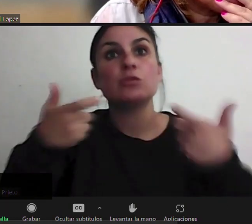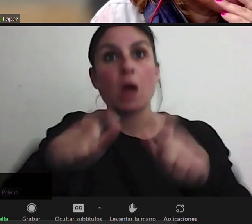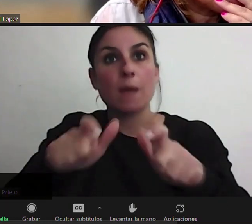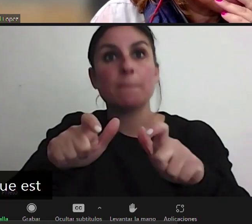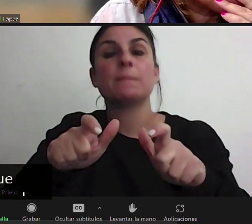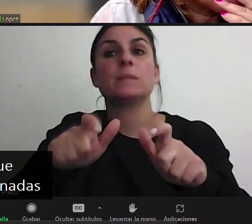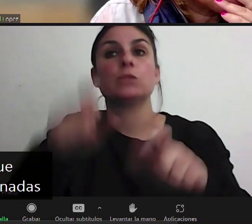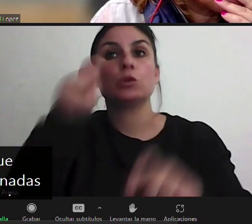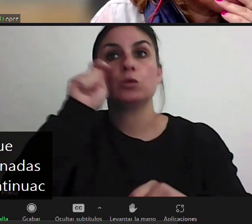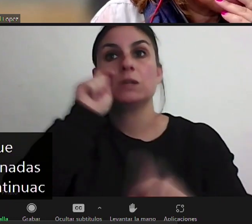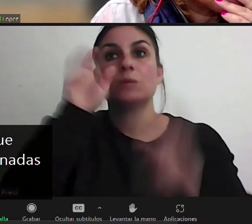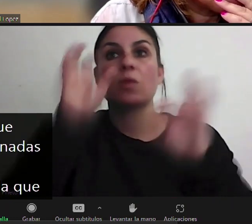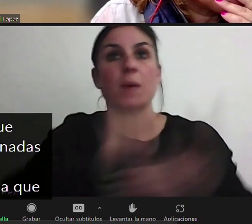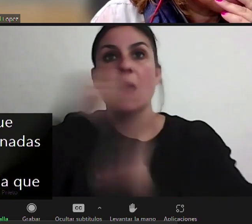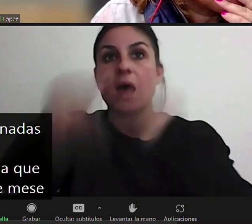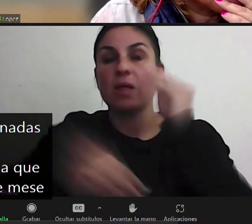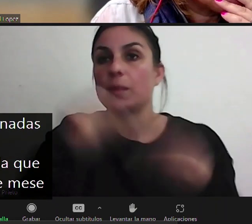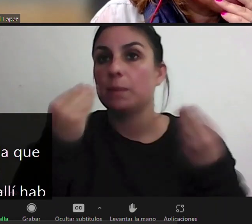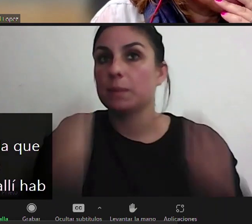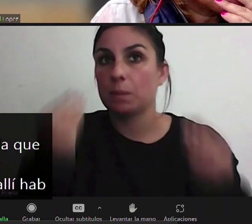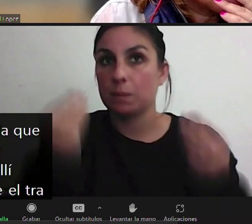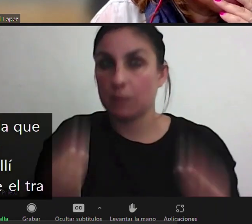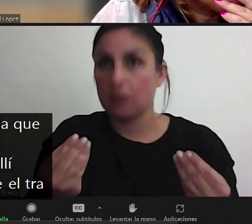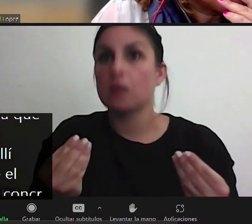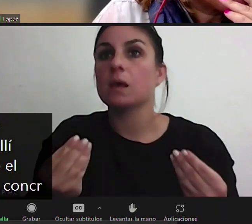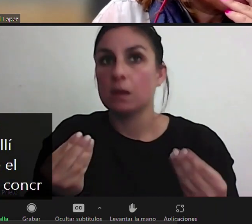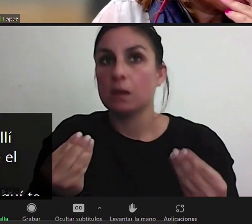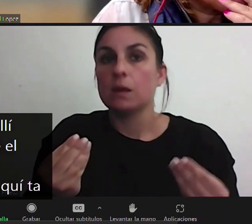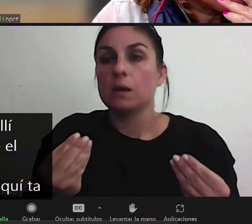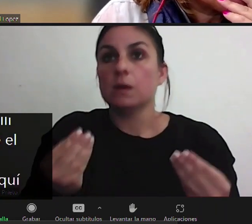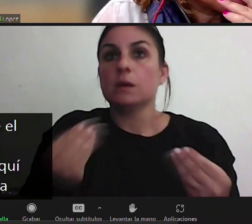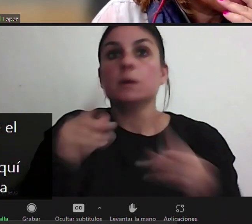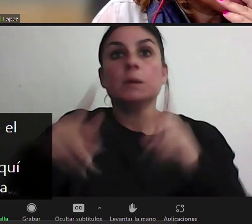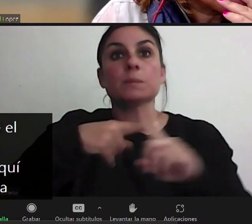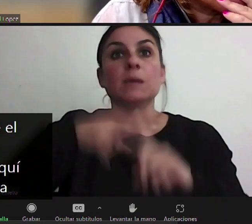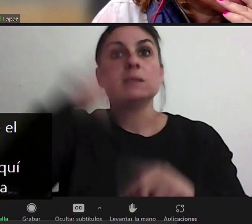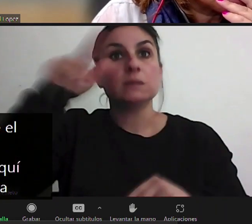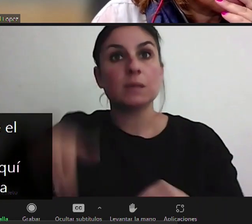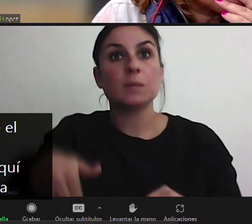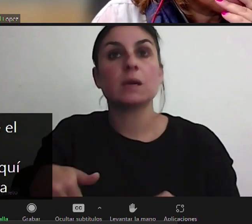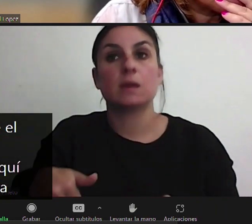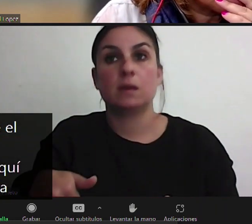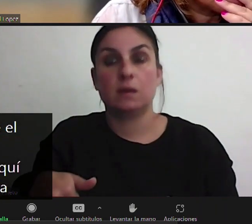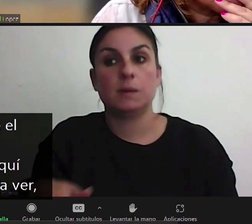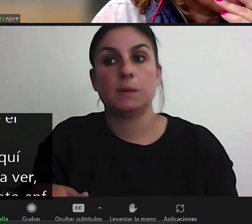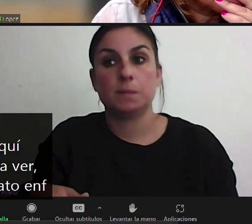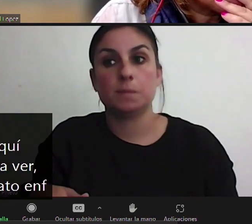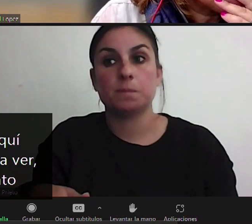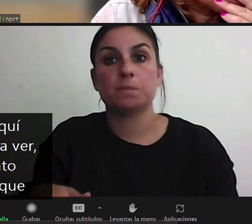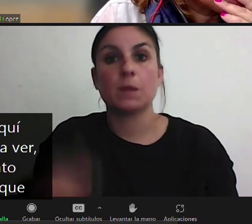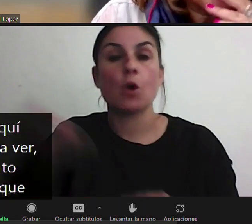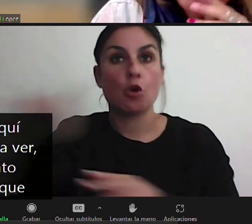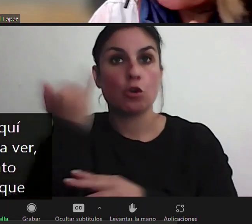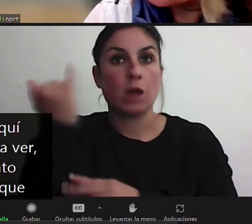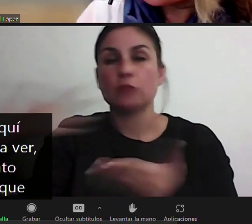una manera lógicamente adecuada y precisa, y donde todo lo que se va a decir y vais a ver en estas